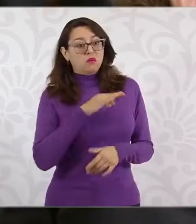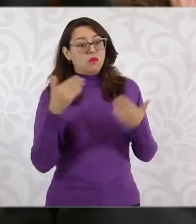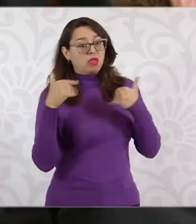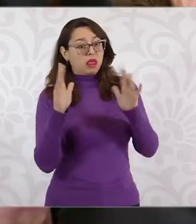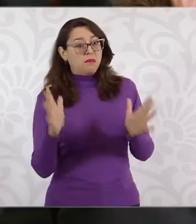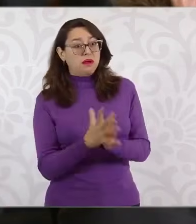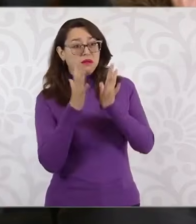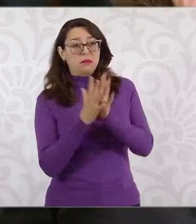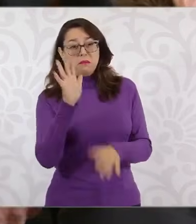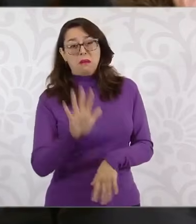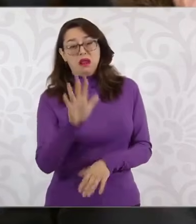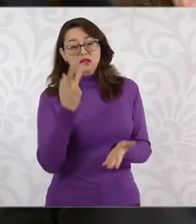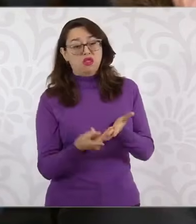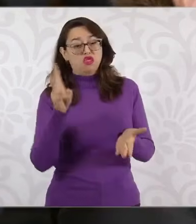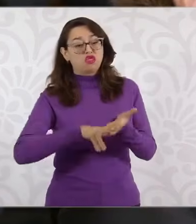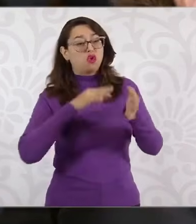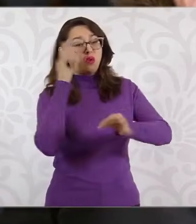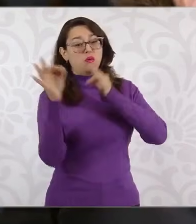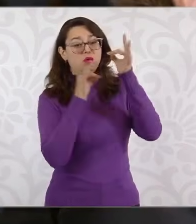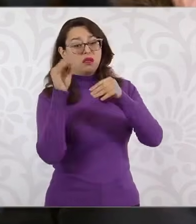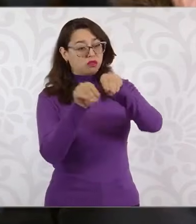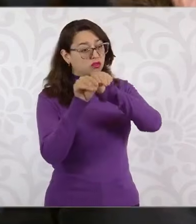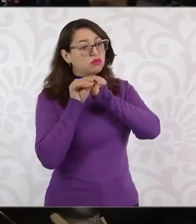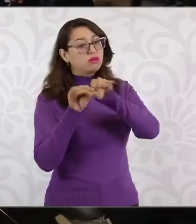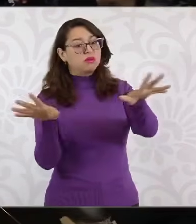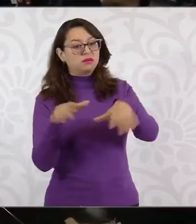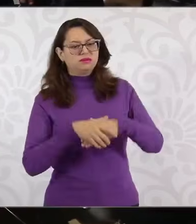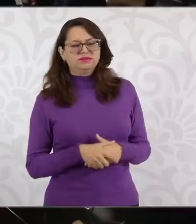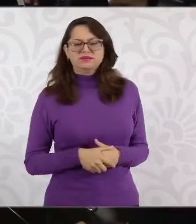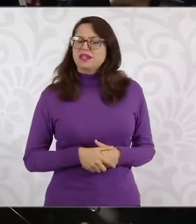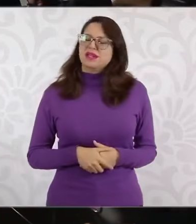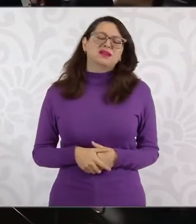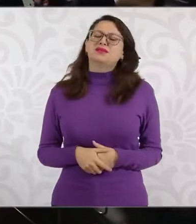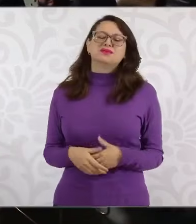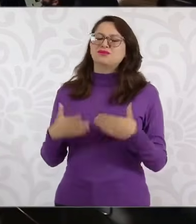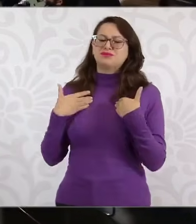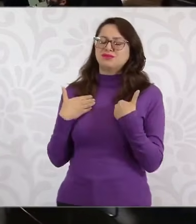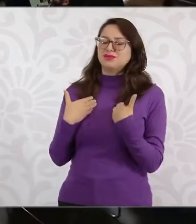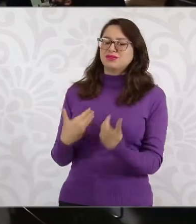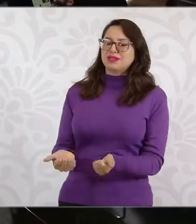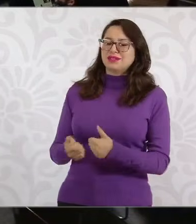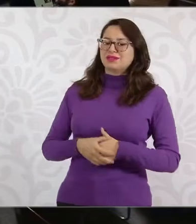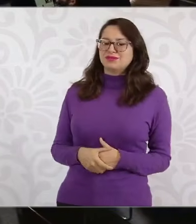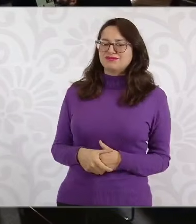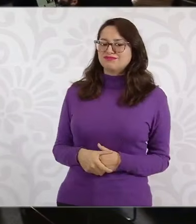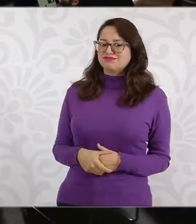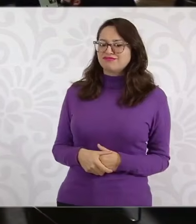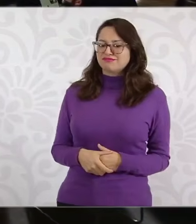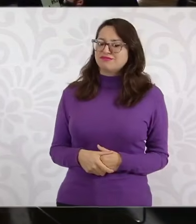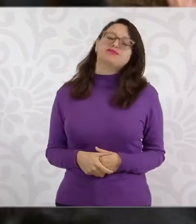hacer otra campaña más. ¿No podría tener esa lectura? No entiendo la pregunta. Sí, cada vez